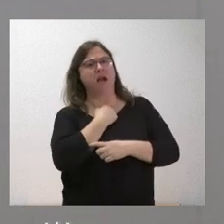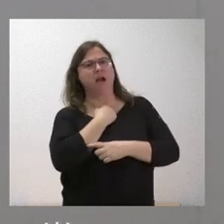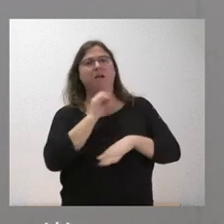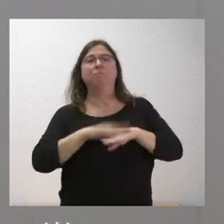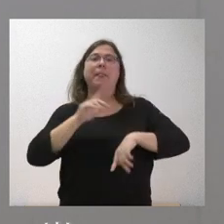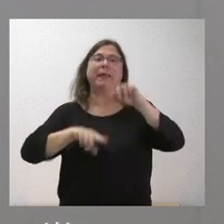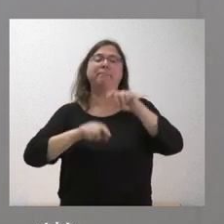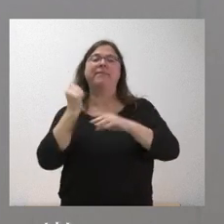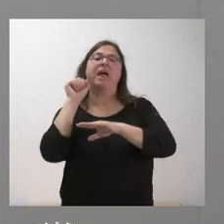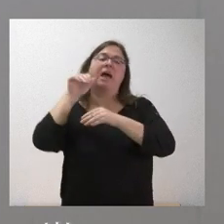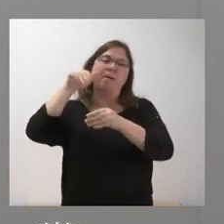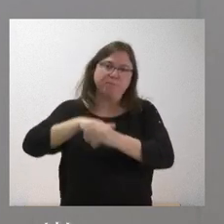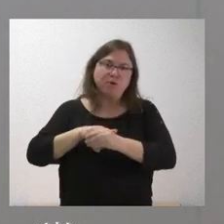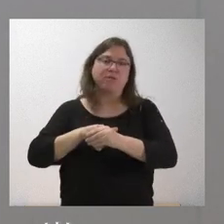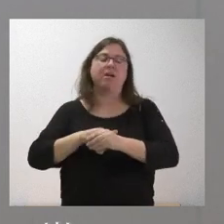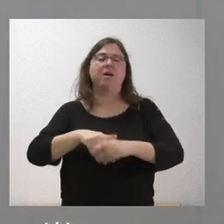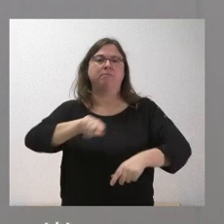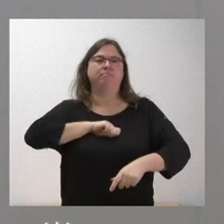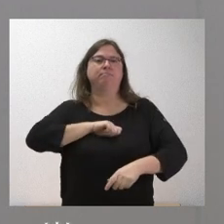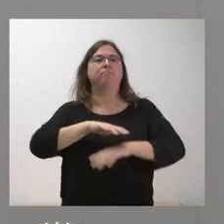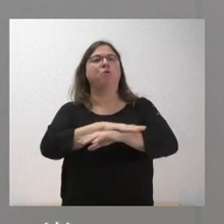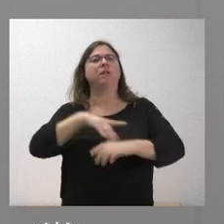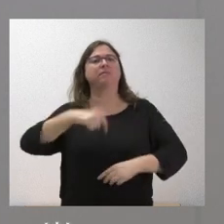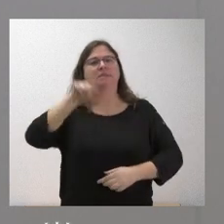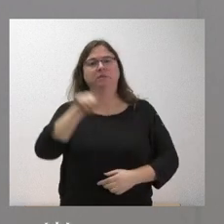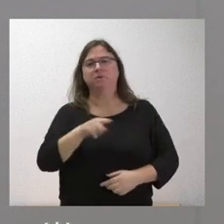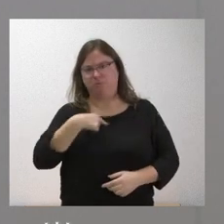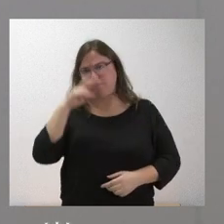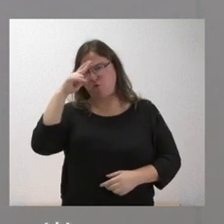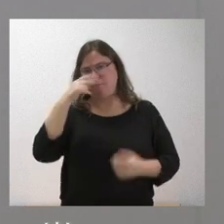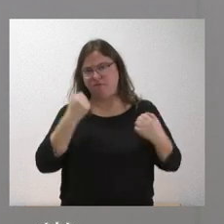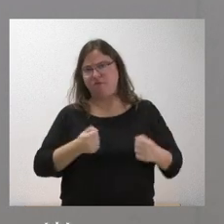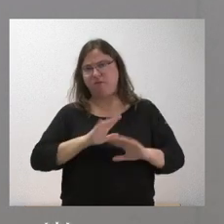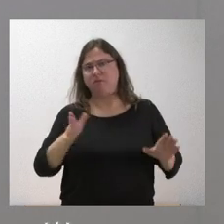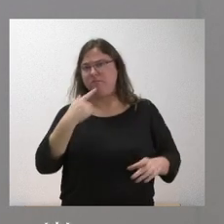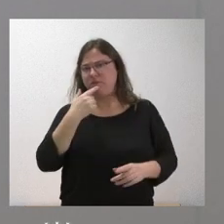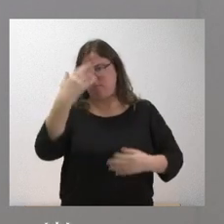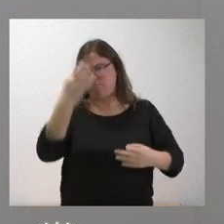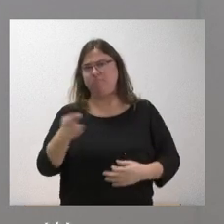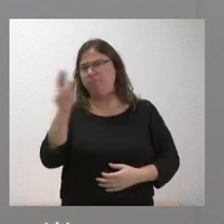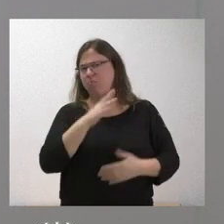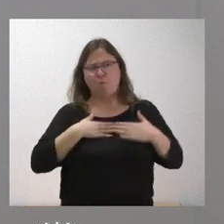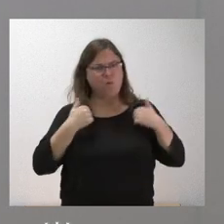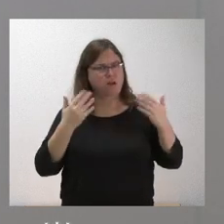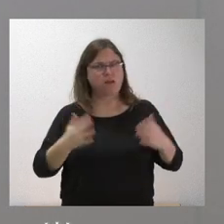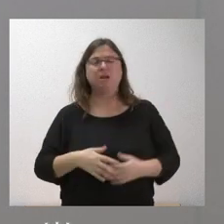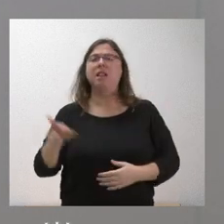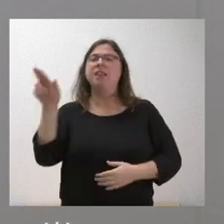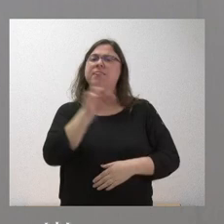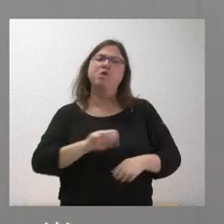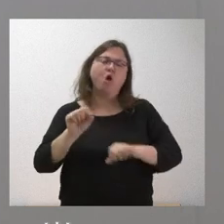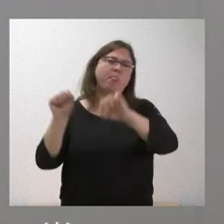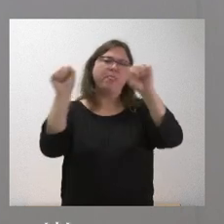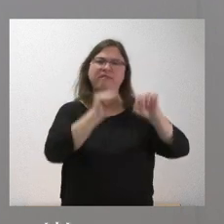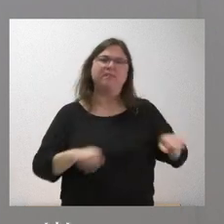apoyan la investidura del presidente del gobierno No eso es algo que nos preocupa muy especialmente y que decimos aquí reiteramos donde ha ta defendemos la igualdad